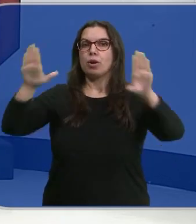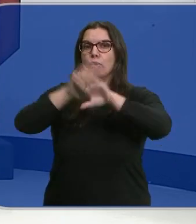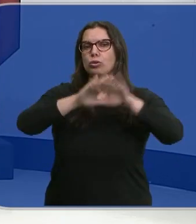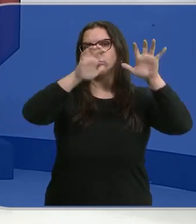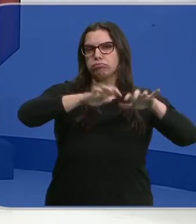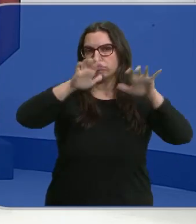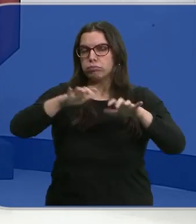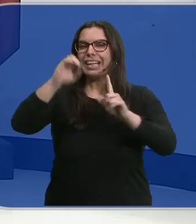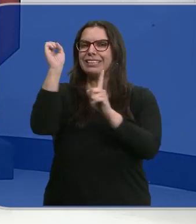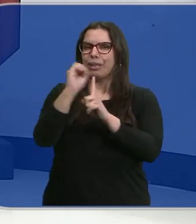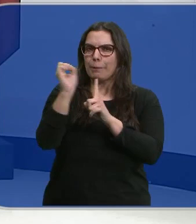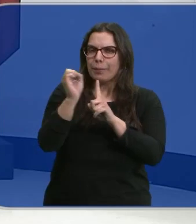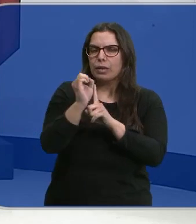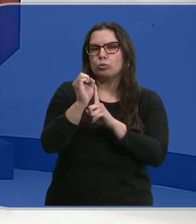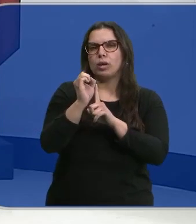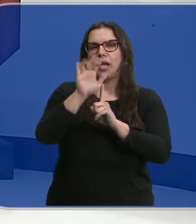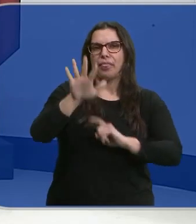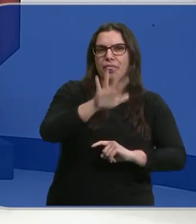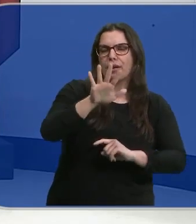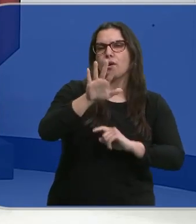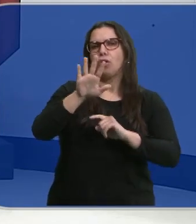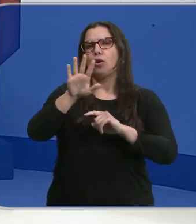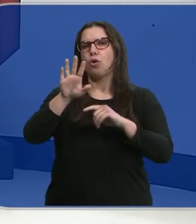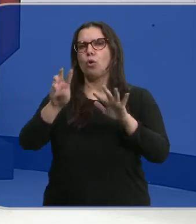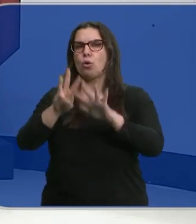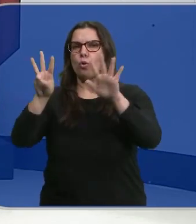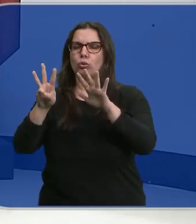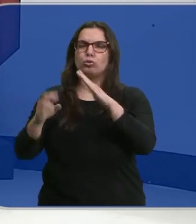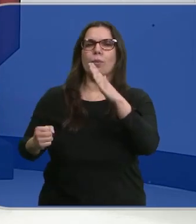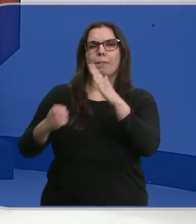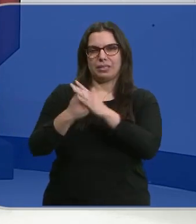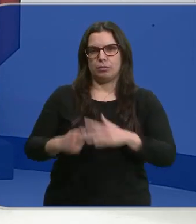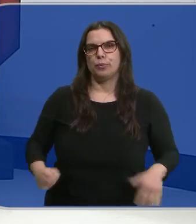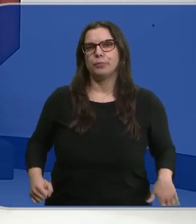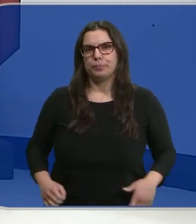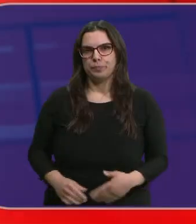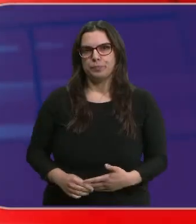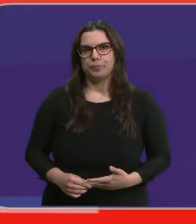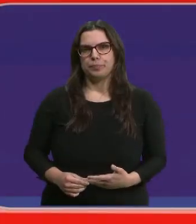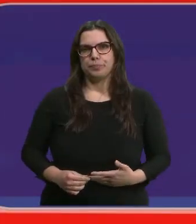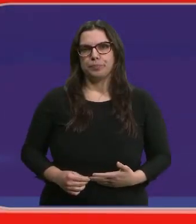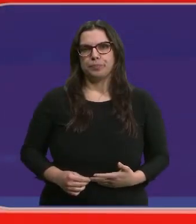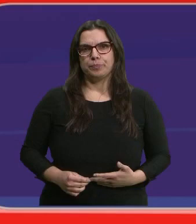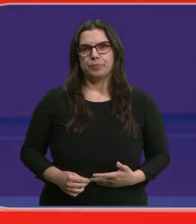de la comunidad con esas temperaturas entre los 5 y los 8 grados de temperatura máxima hoy.